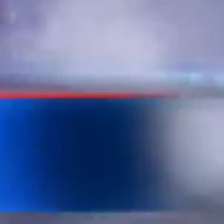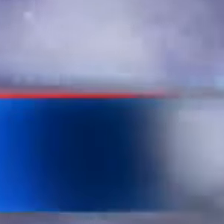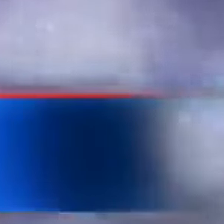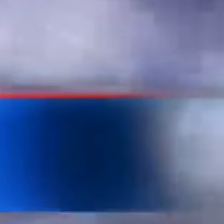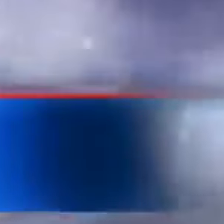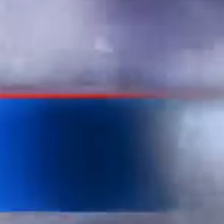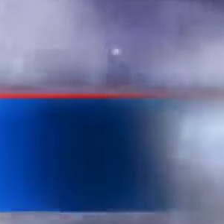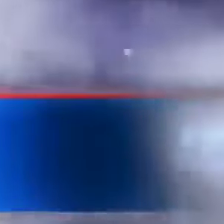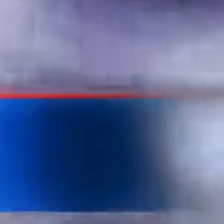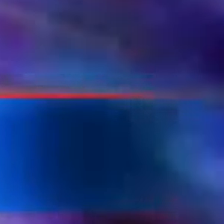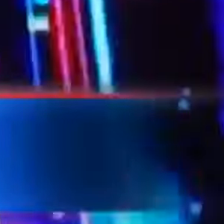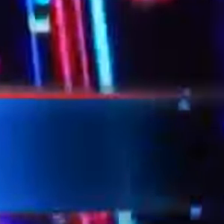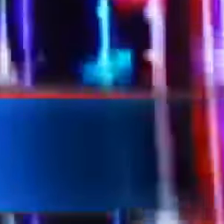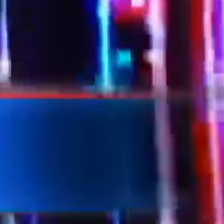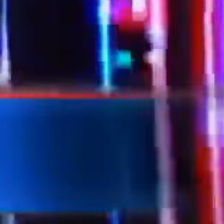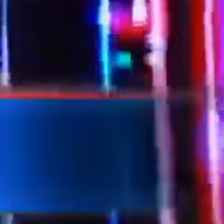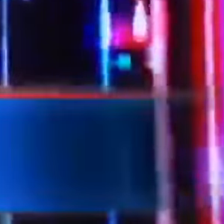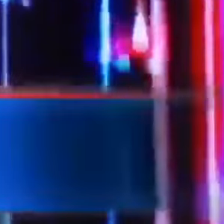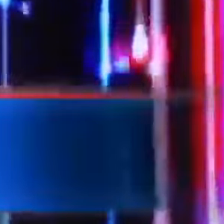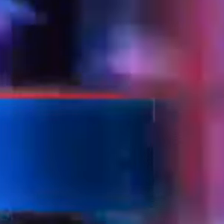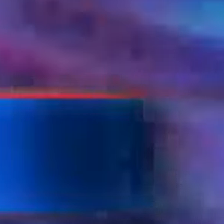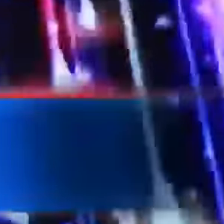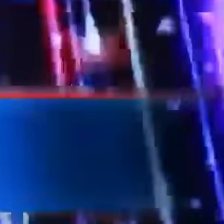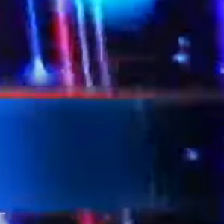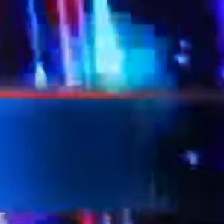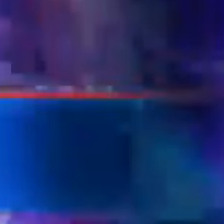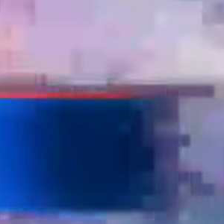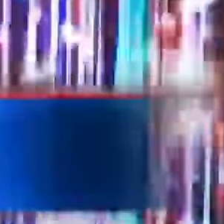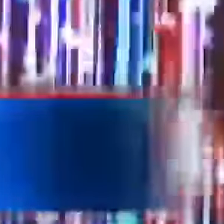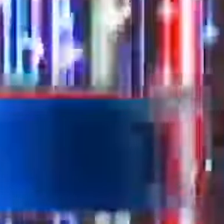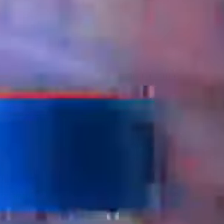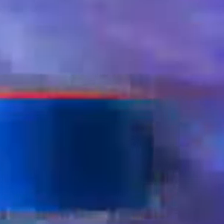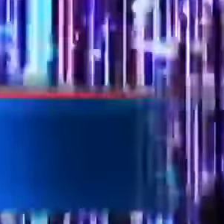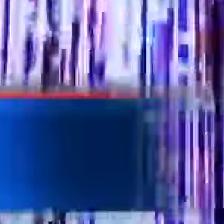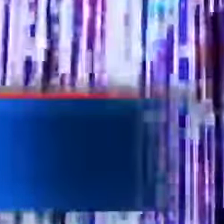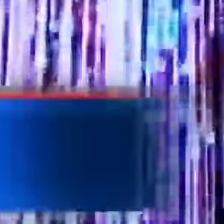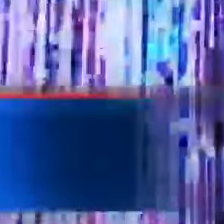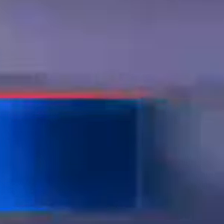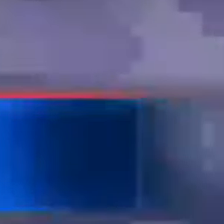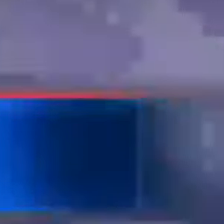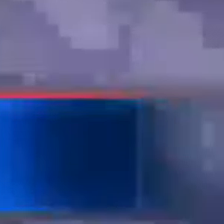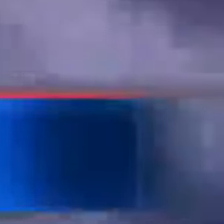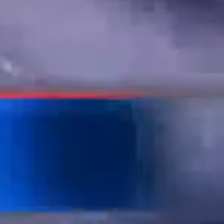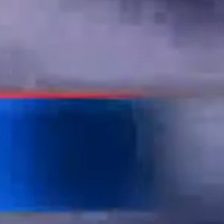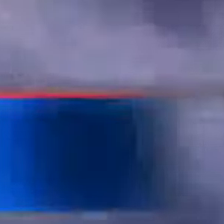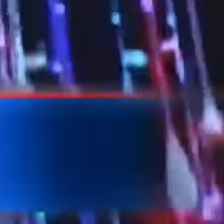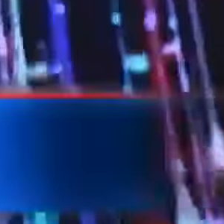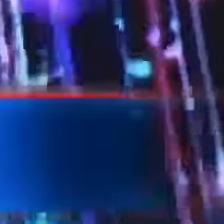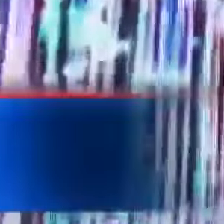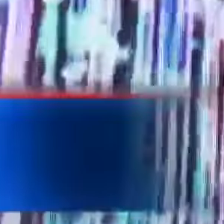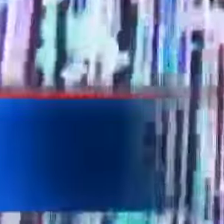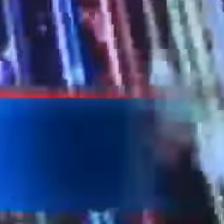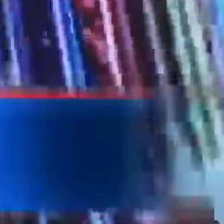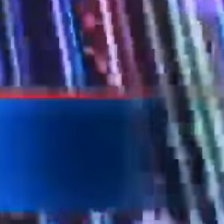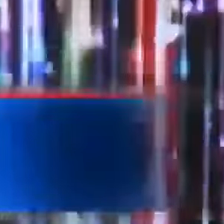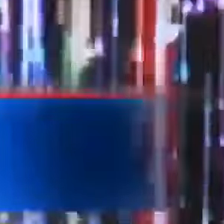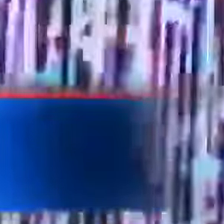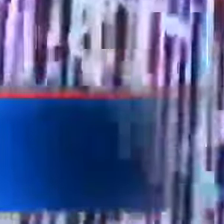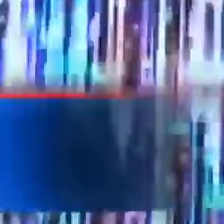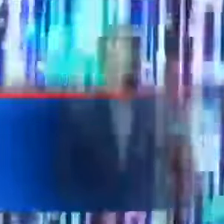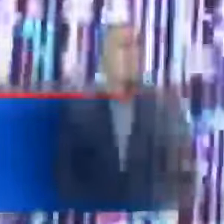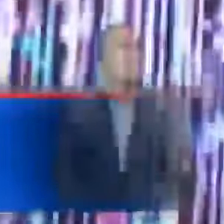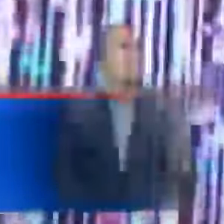que tiene TC el día de hoy. Desde las 5:30 de la mañana estuvimos aquí diciéndoles a todos los televidentes, a toda la gente que quiere este canal, que nos acompañen a